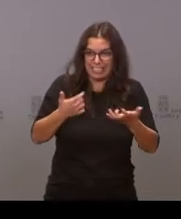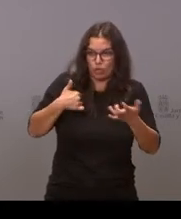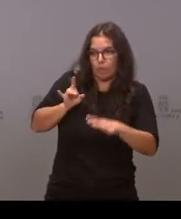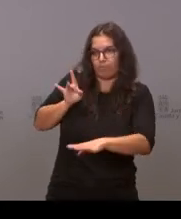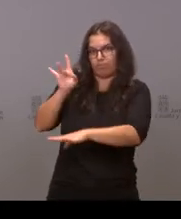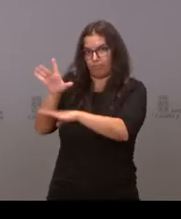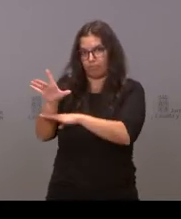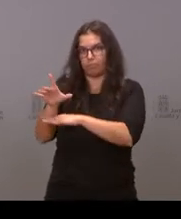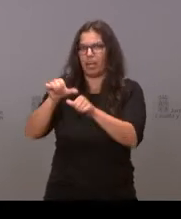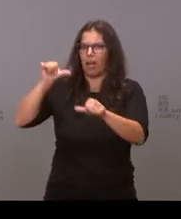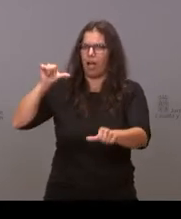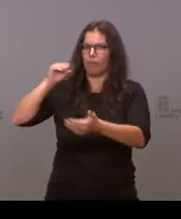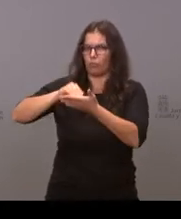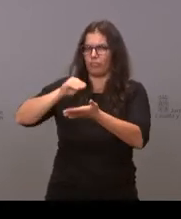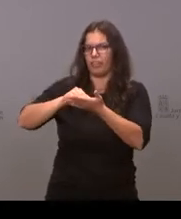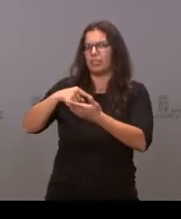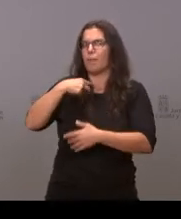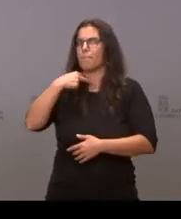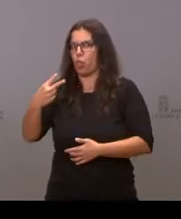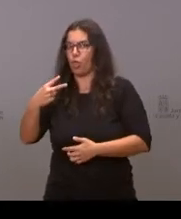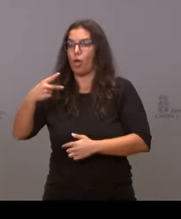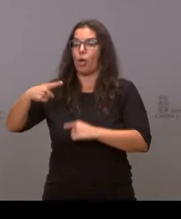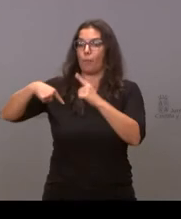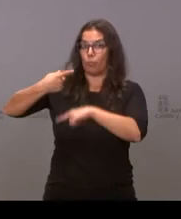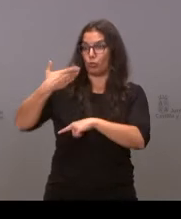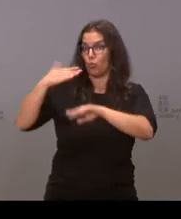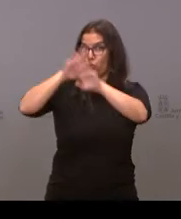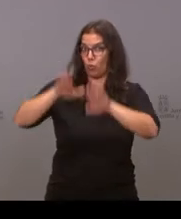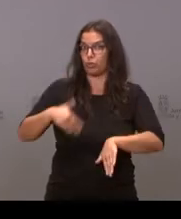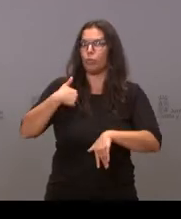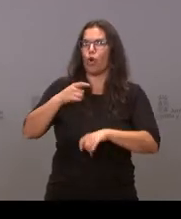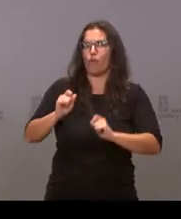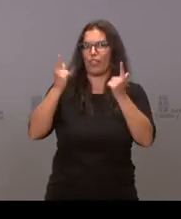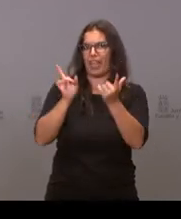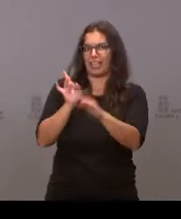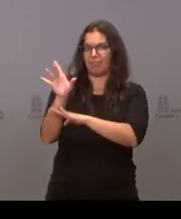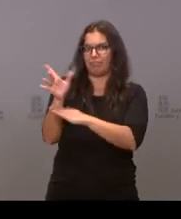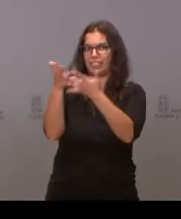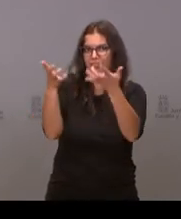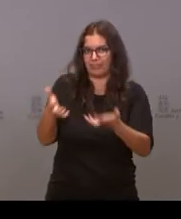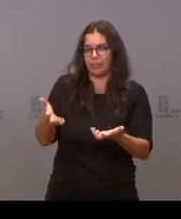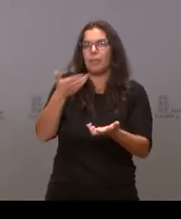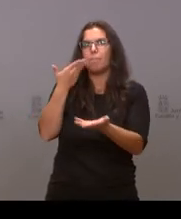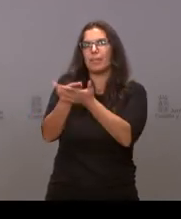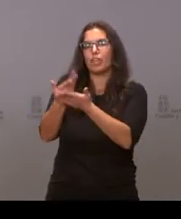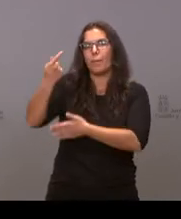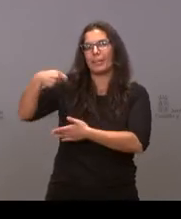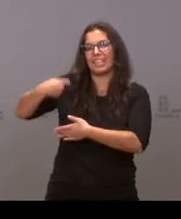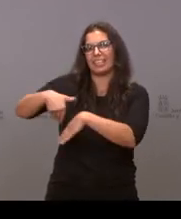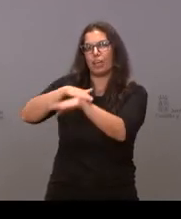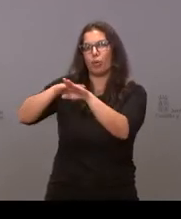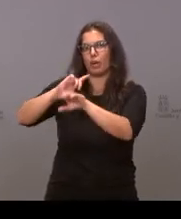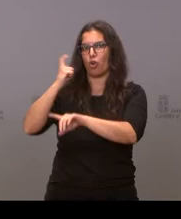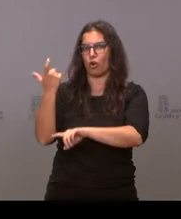pedido en otras ocasiones de manera verbal pero lo he pedido formalmente por escrito una reunión al presidente del gobierno para hablar de aquellas